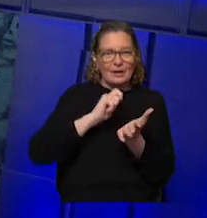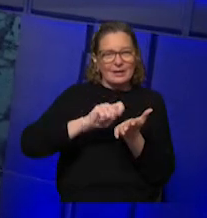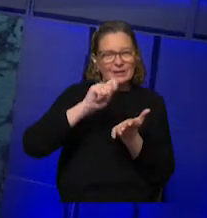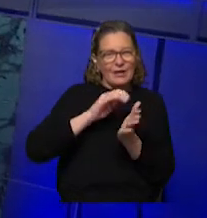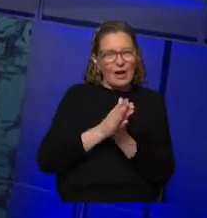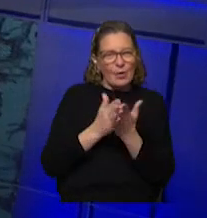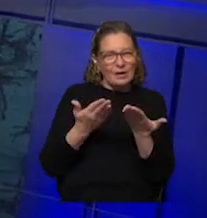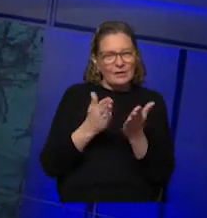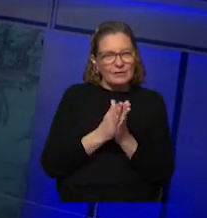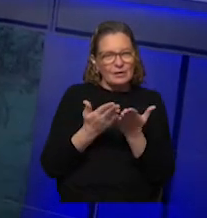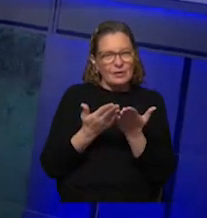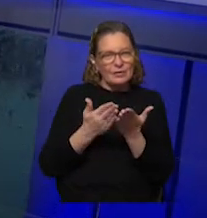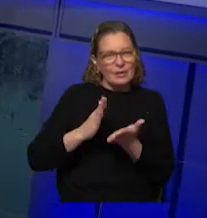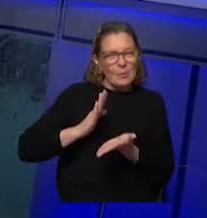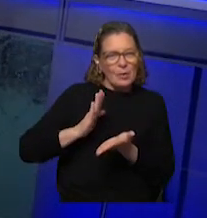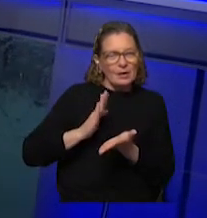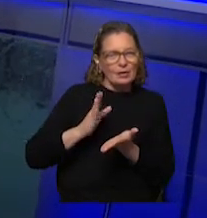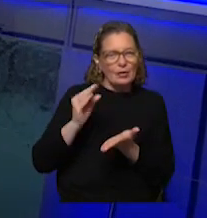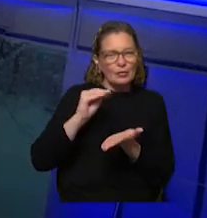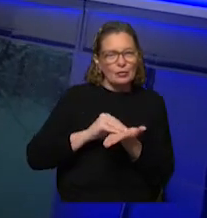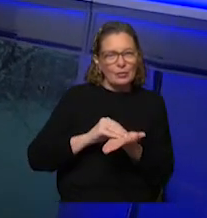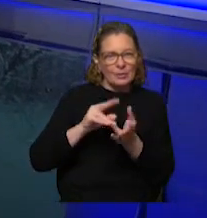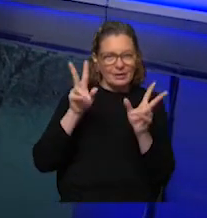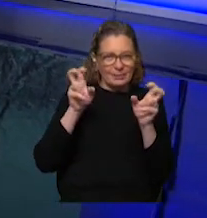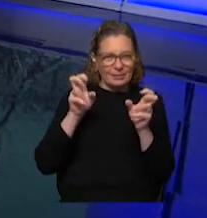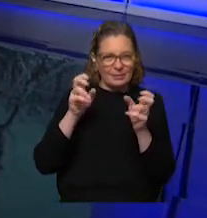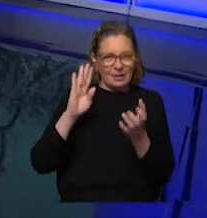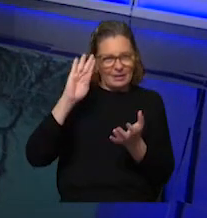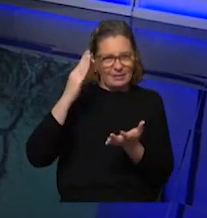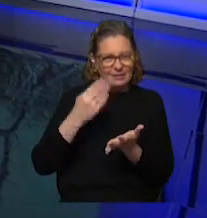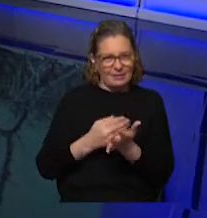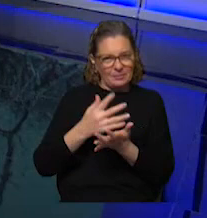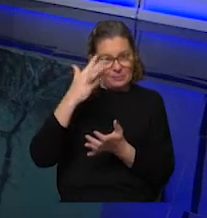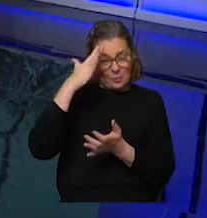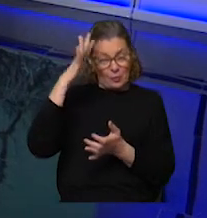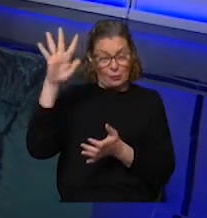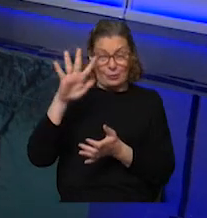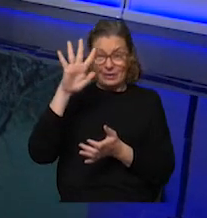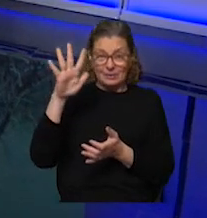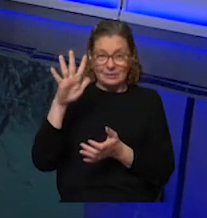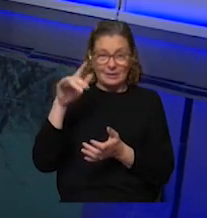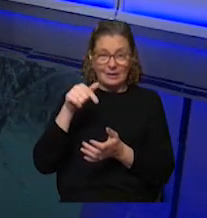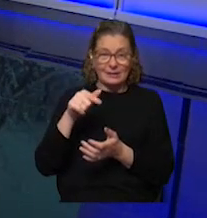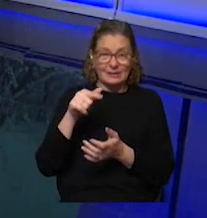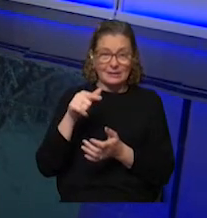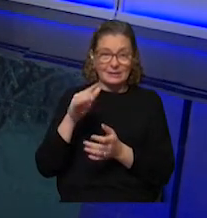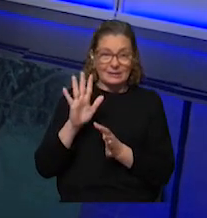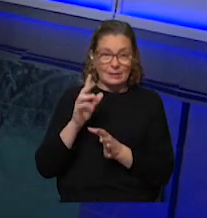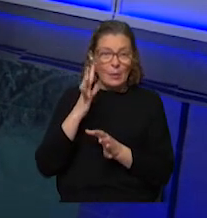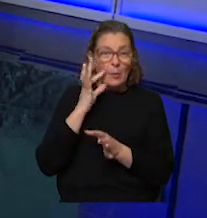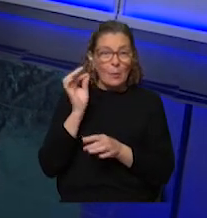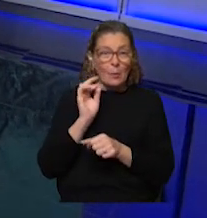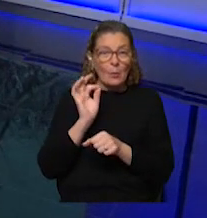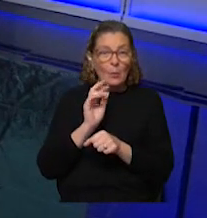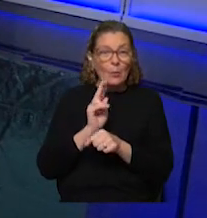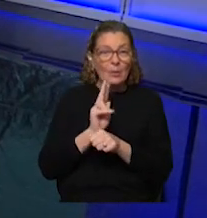un libro de perfiles de mujeres sobre la dictadura yo como qué estás cumpliendo un sueño así que bueno hay que hay que tener cuidado con